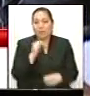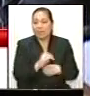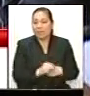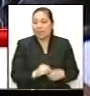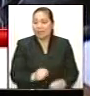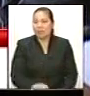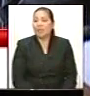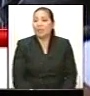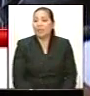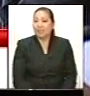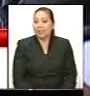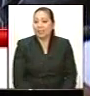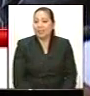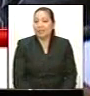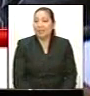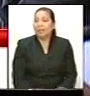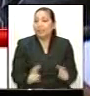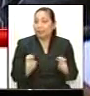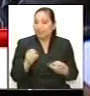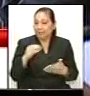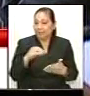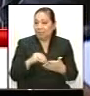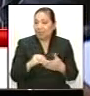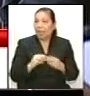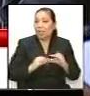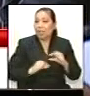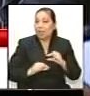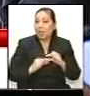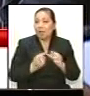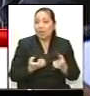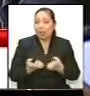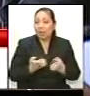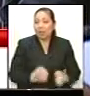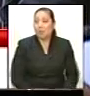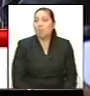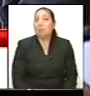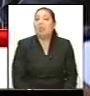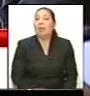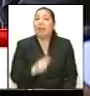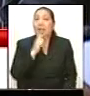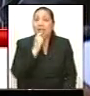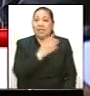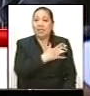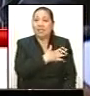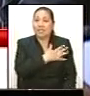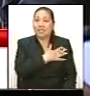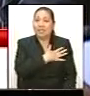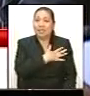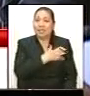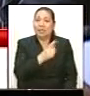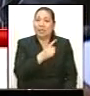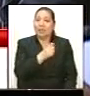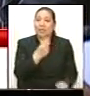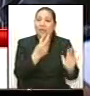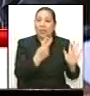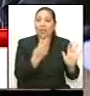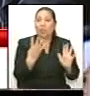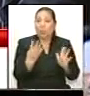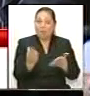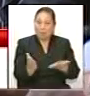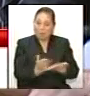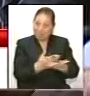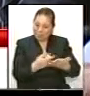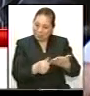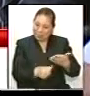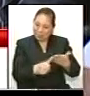Perú. En el texto escolar de Historia, Geografía y Economía del quinto año de secundaria, en la página 179, se